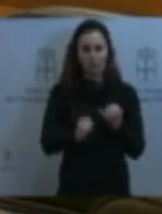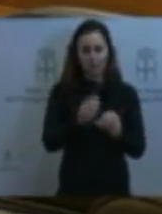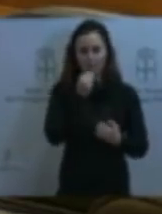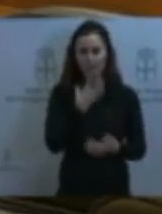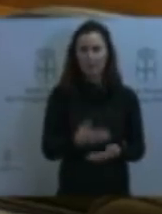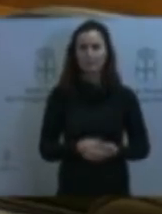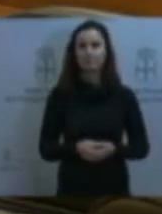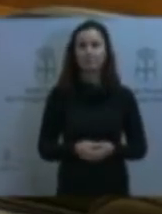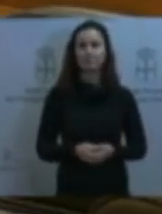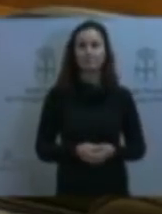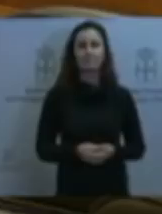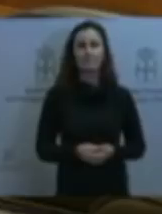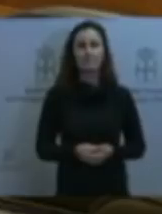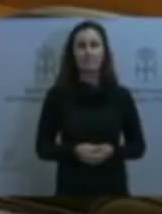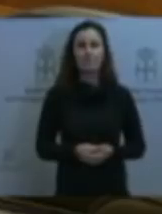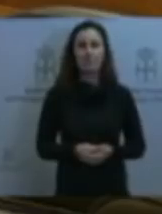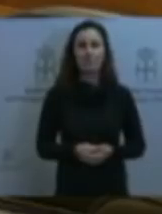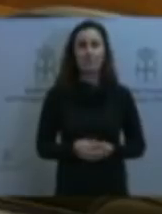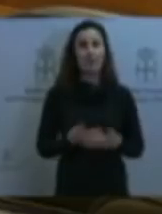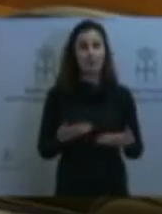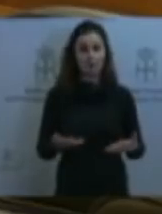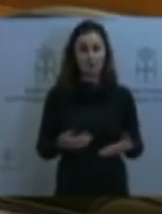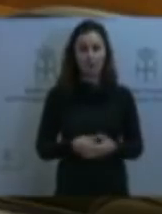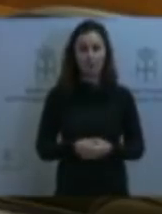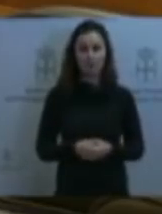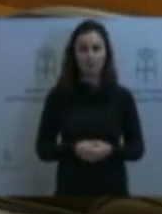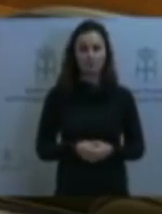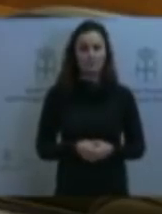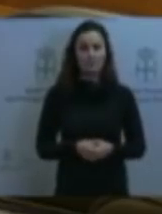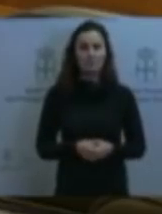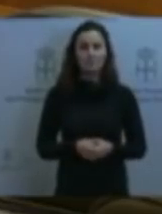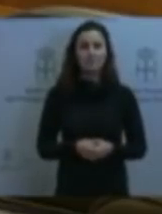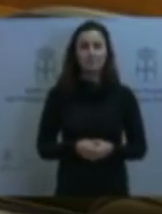Por supuesto, en el corredor de Narcea no hay nuevos